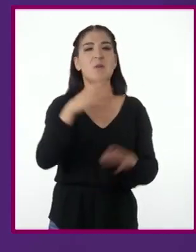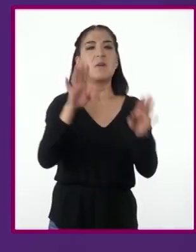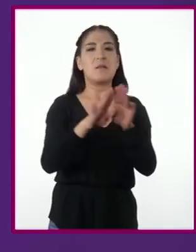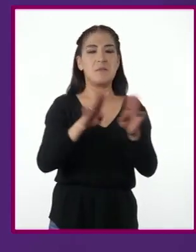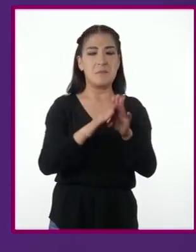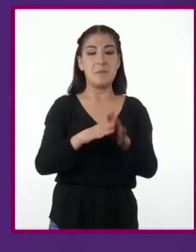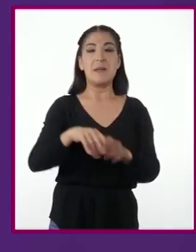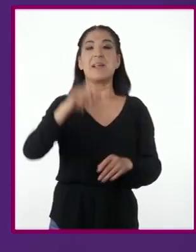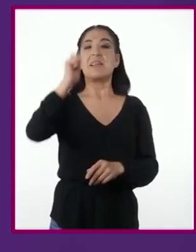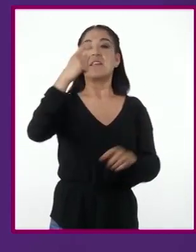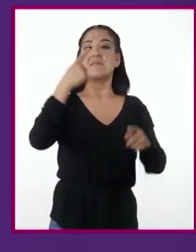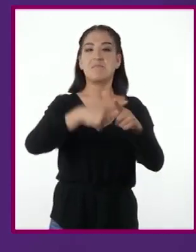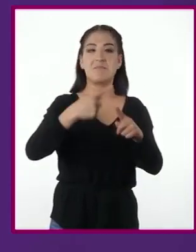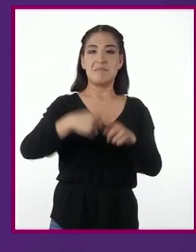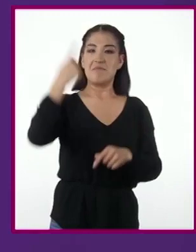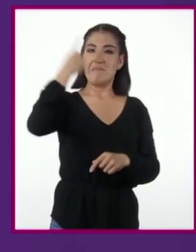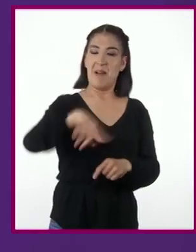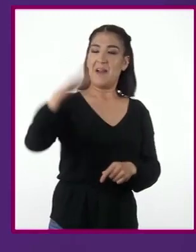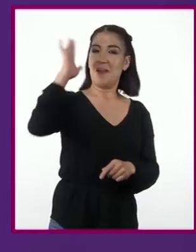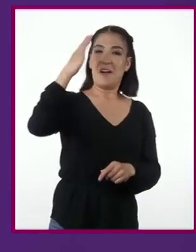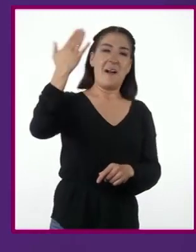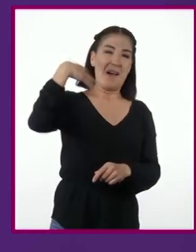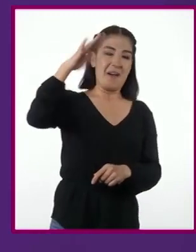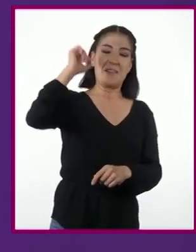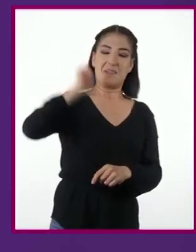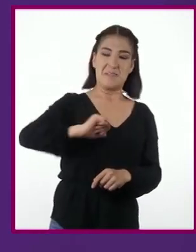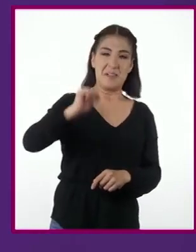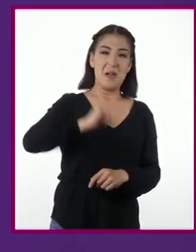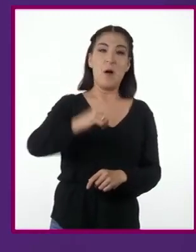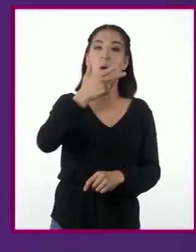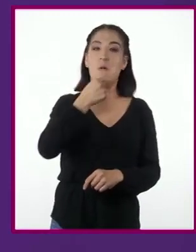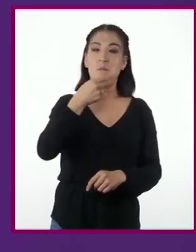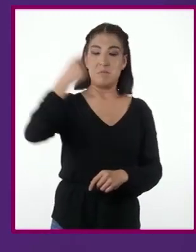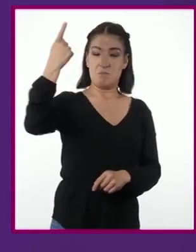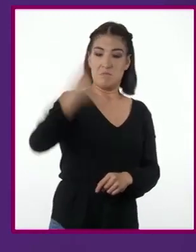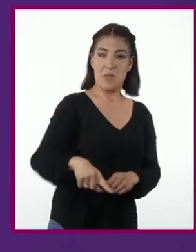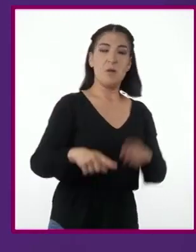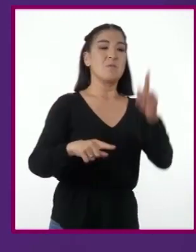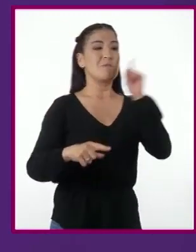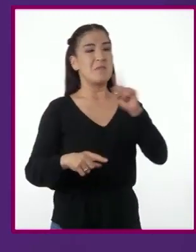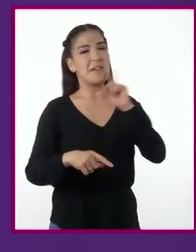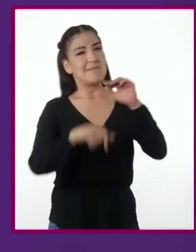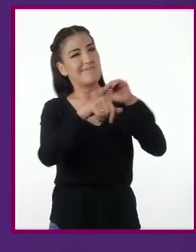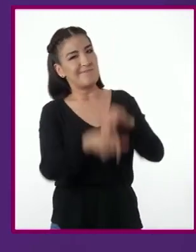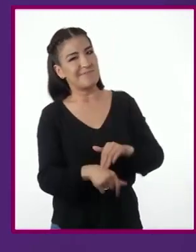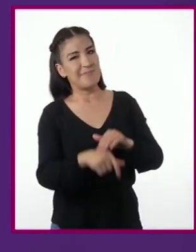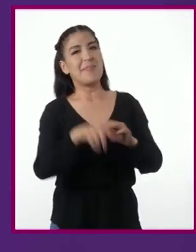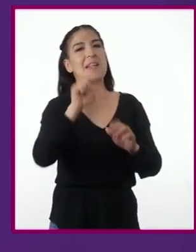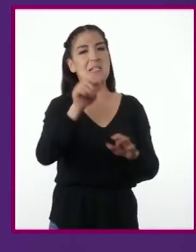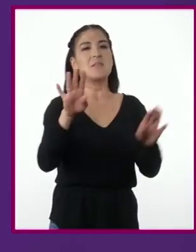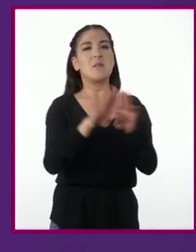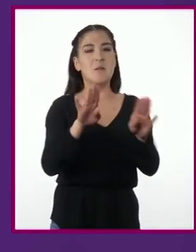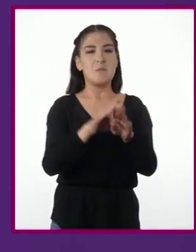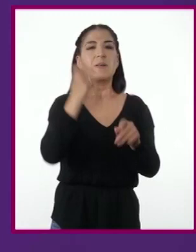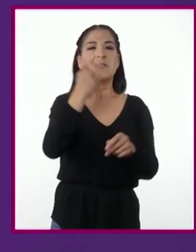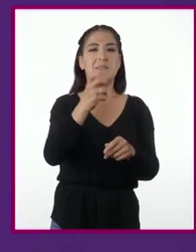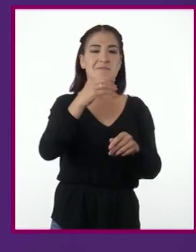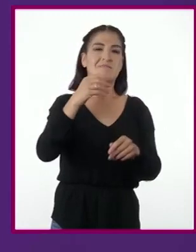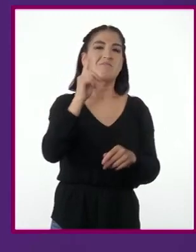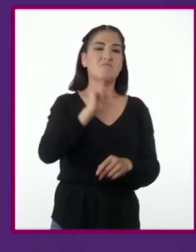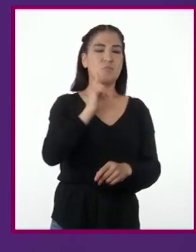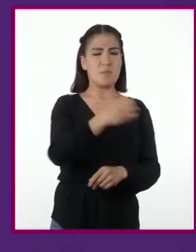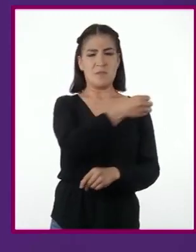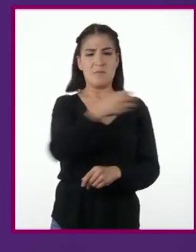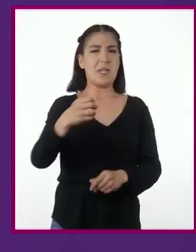de género, respaldados por los viejos estereotipos entre lo masculino y lo femenino, impiden la plena autonomía de las